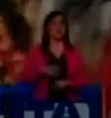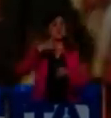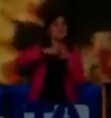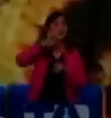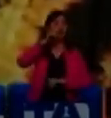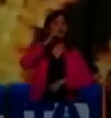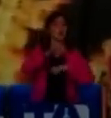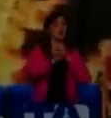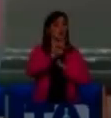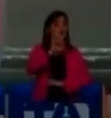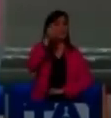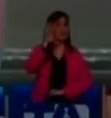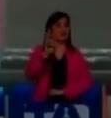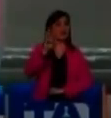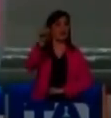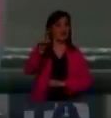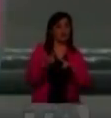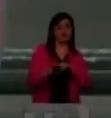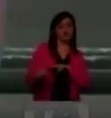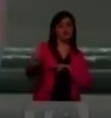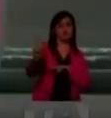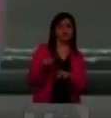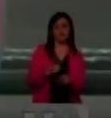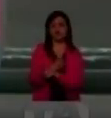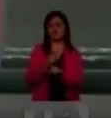del 2016, su atacante seguía en libertad.